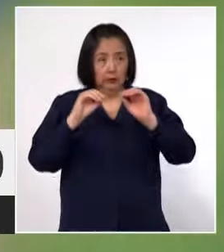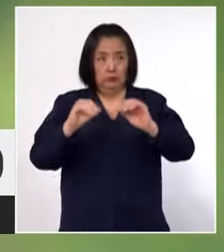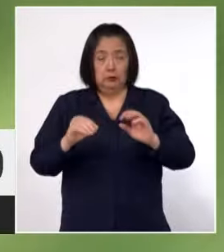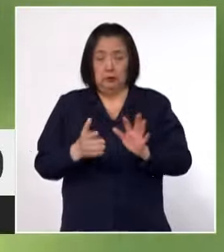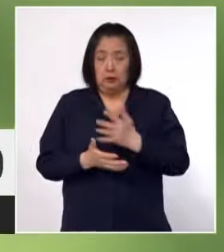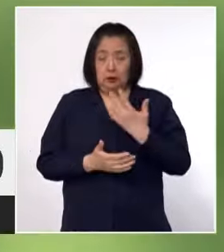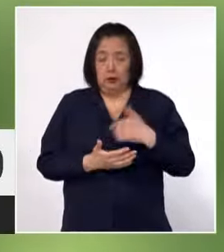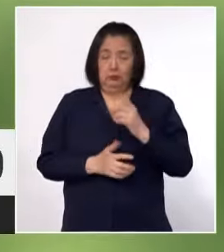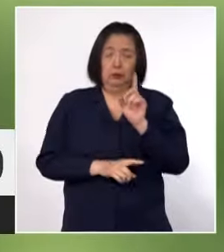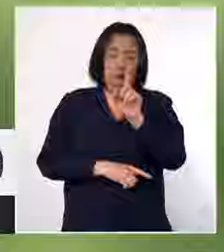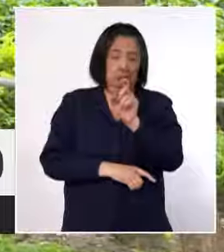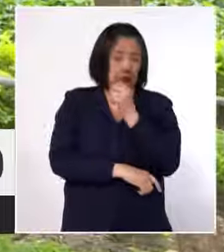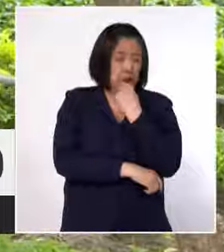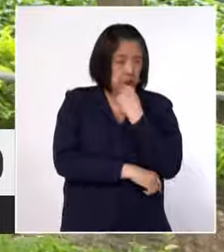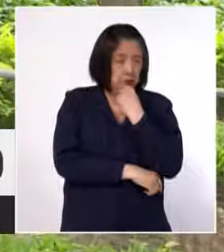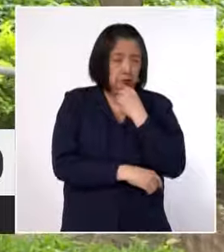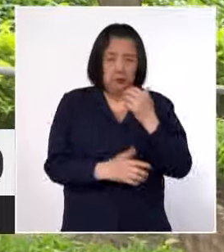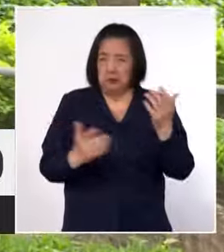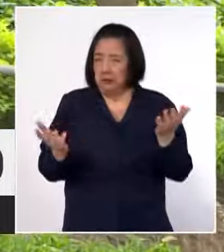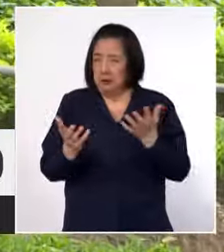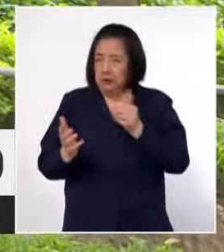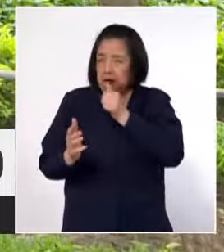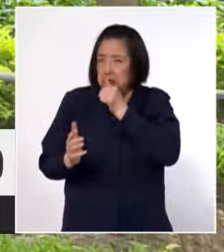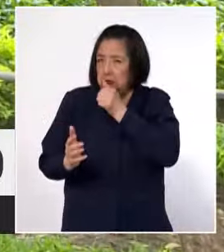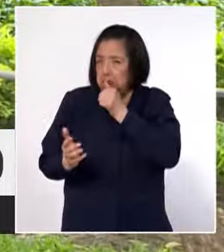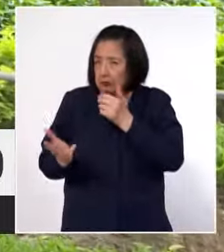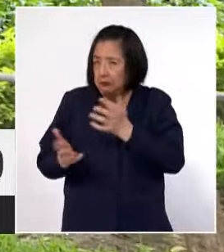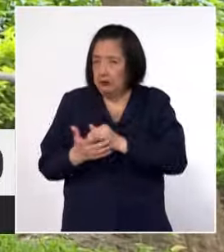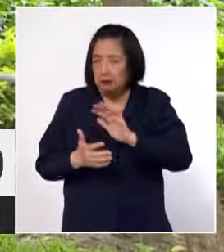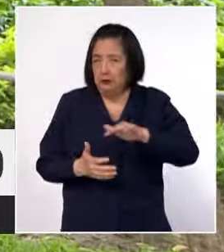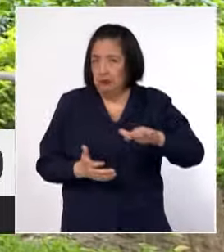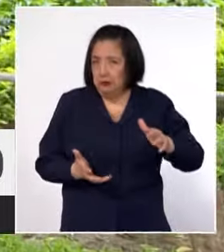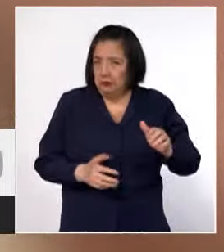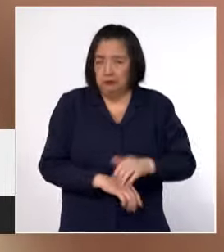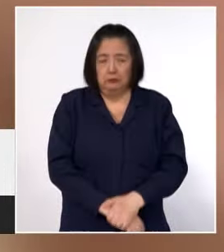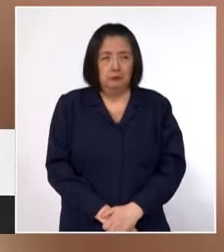existe una gran pregunta: ¿dónde queda la privacidad de estos niños?